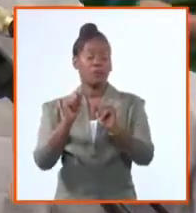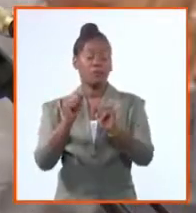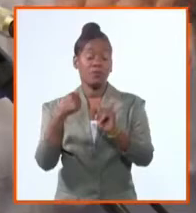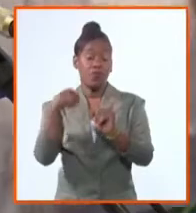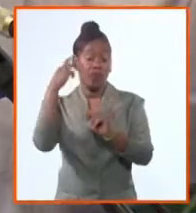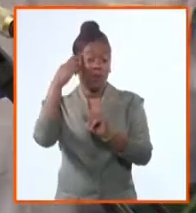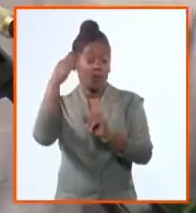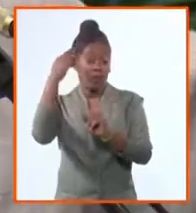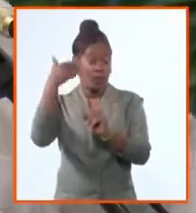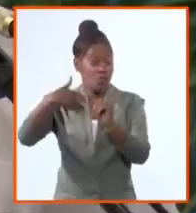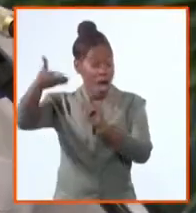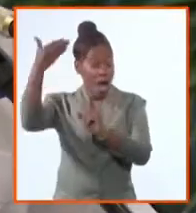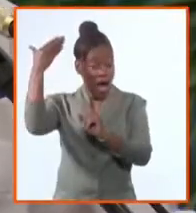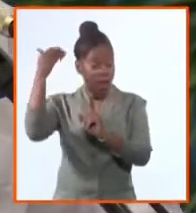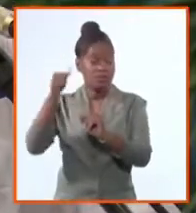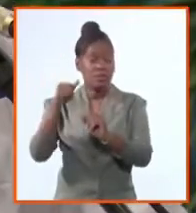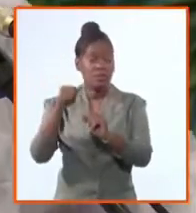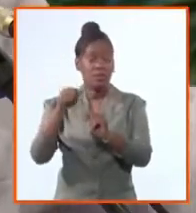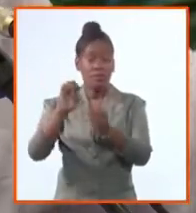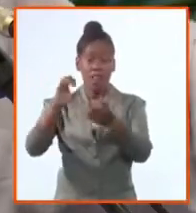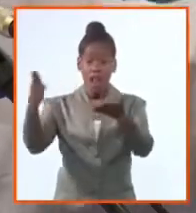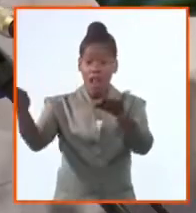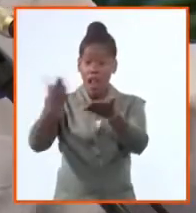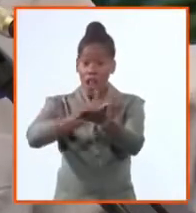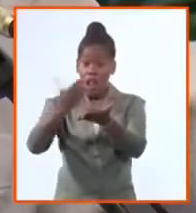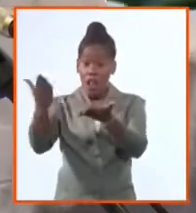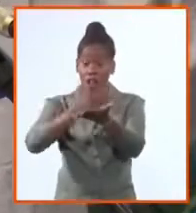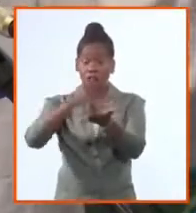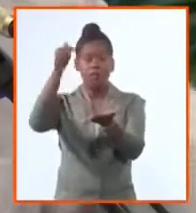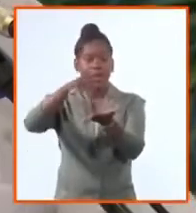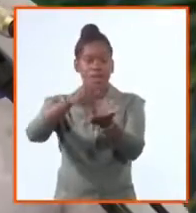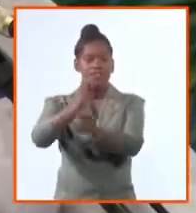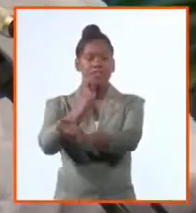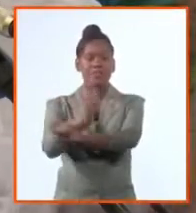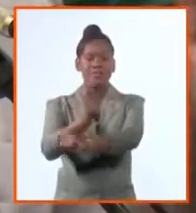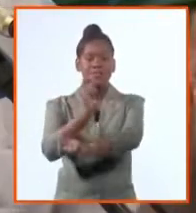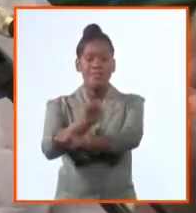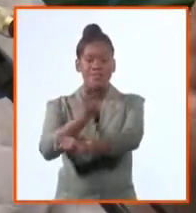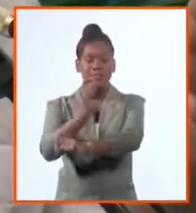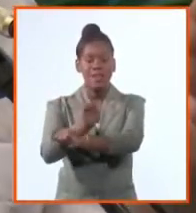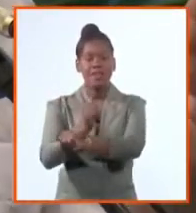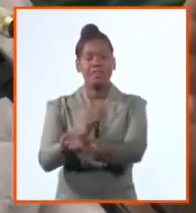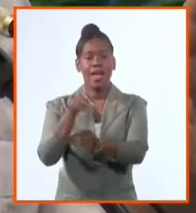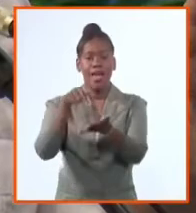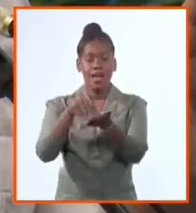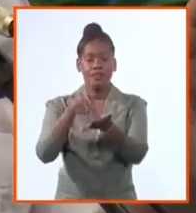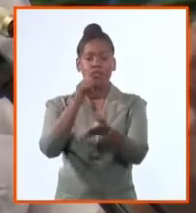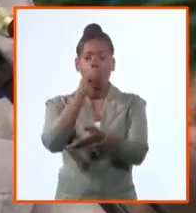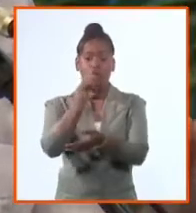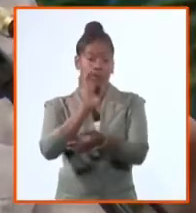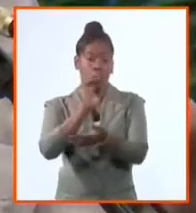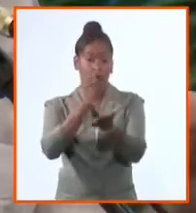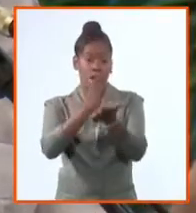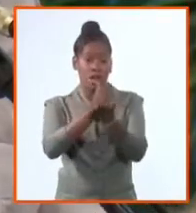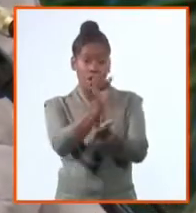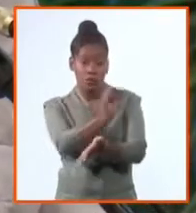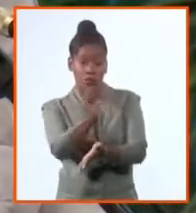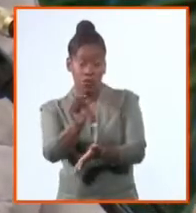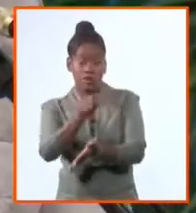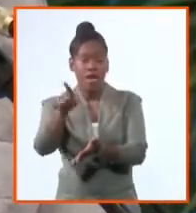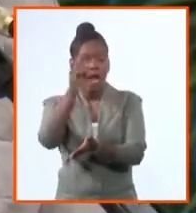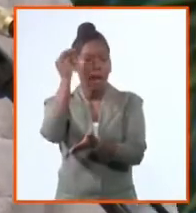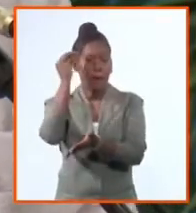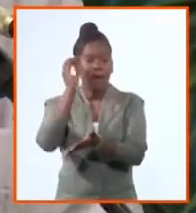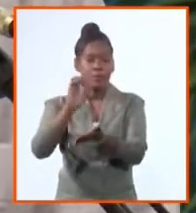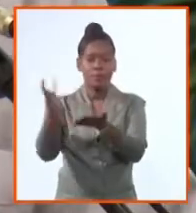manuales. Y sabemos lo que contenían esos manuales y en qué resultaron las enseñanzas de esos manuales cuando se derrumbó el socialismo en Europa. Pero eso